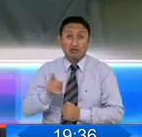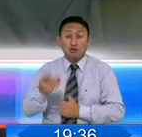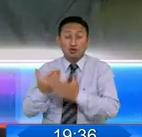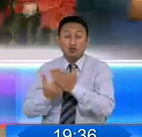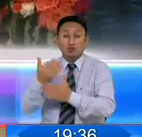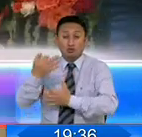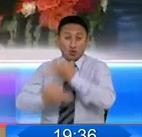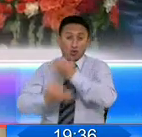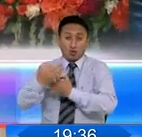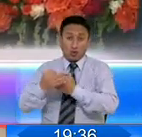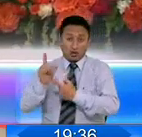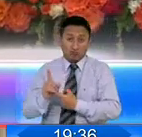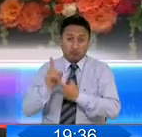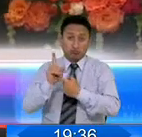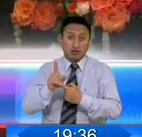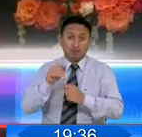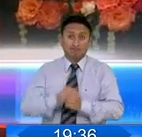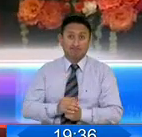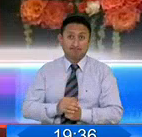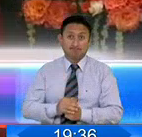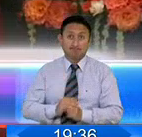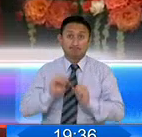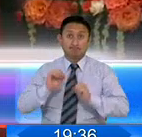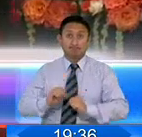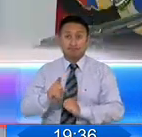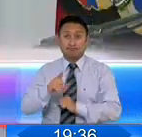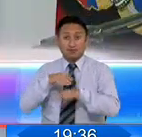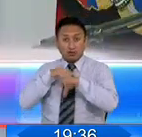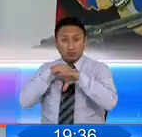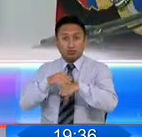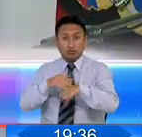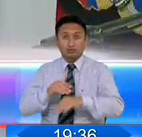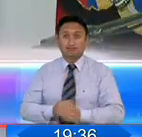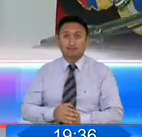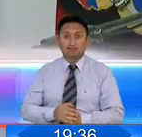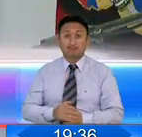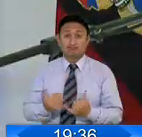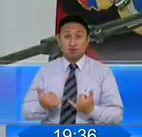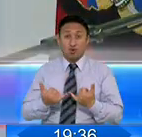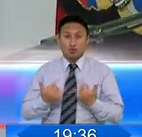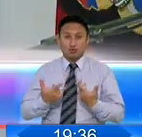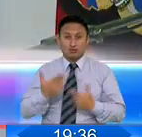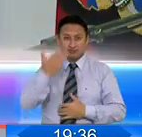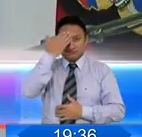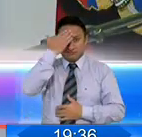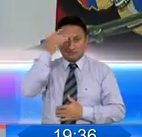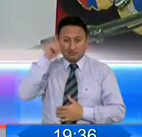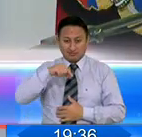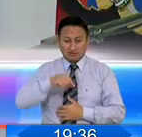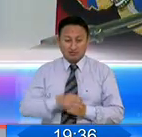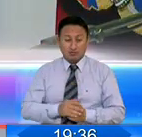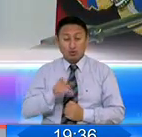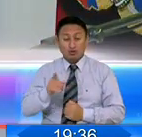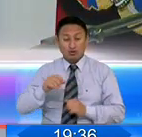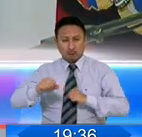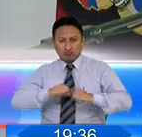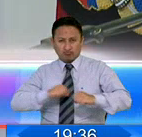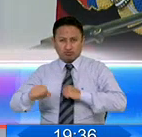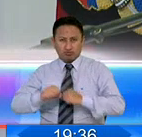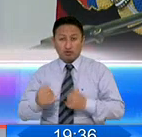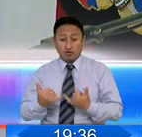magistrados y dándoles un espaldarazo. Sepan desde ya que en reconocimiento a su esfuerzo cuentan